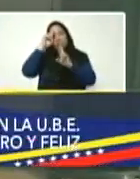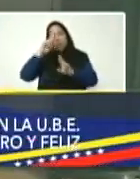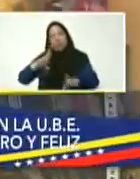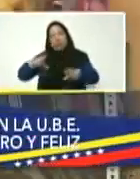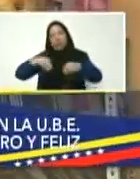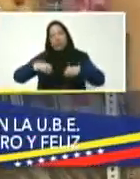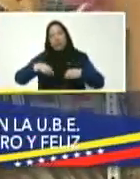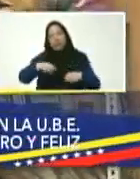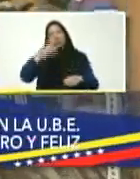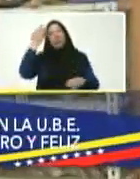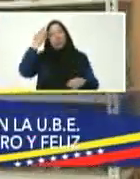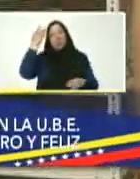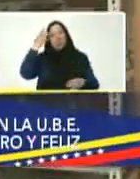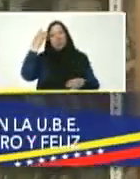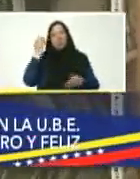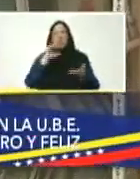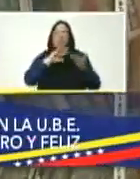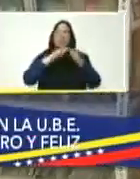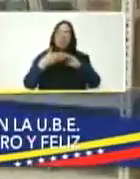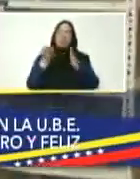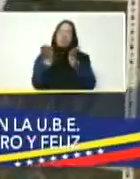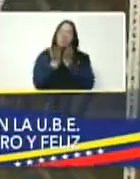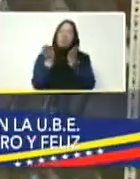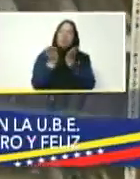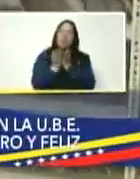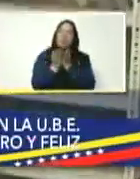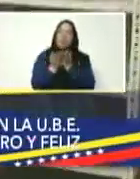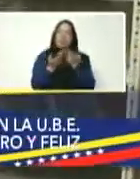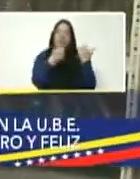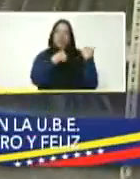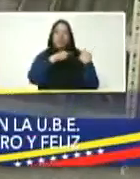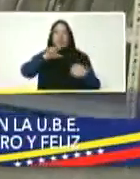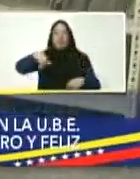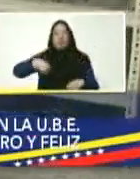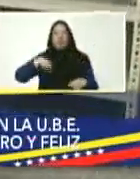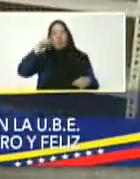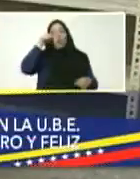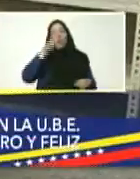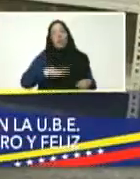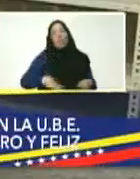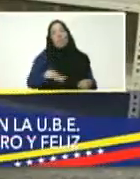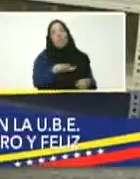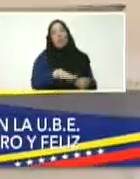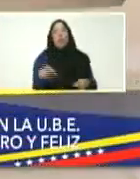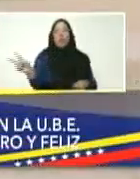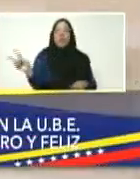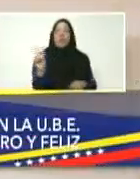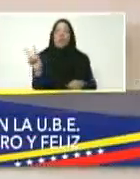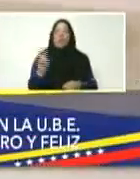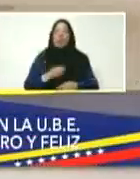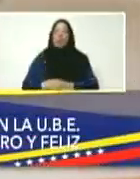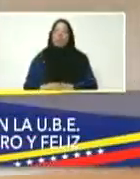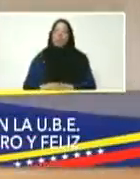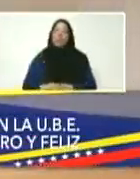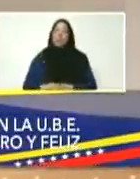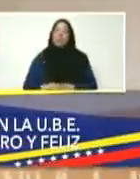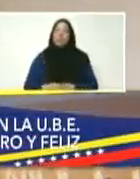reconoce que usted está en cada escuelita de cada rincón de este nuestro pueblo, de nuestra querida patria Venezuela. Y aún más,